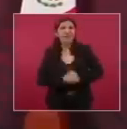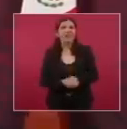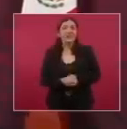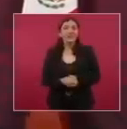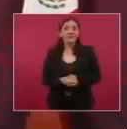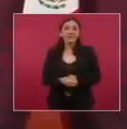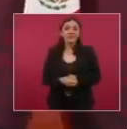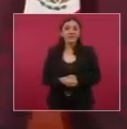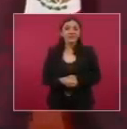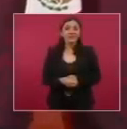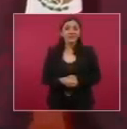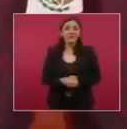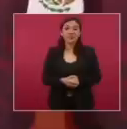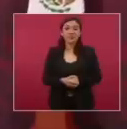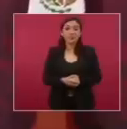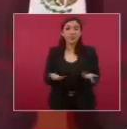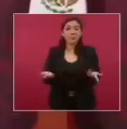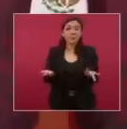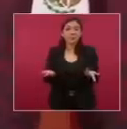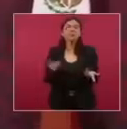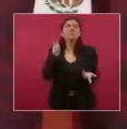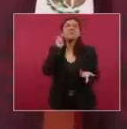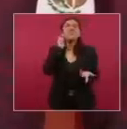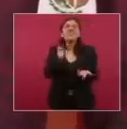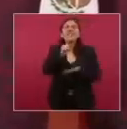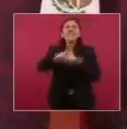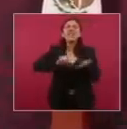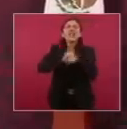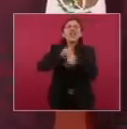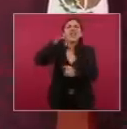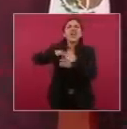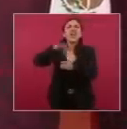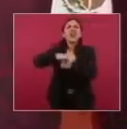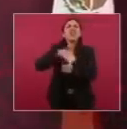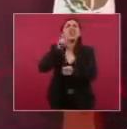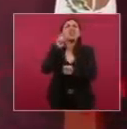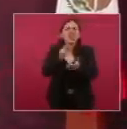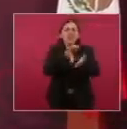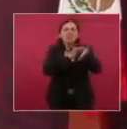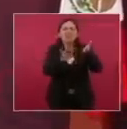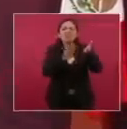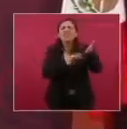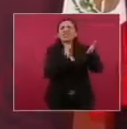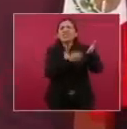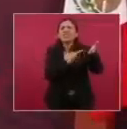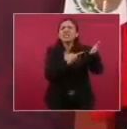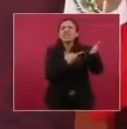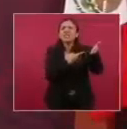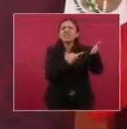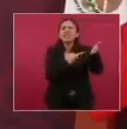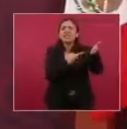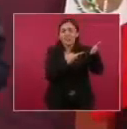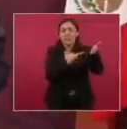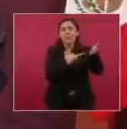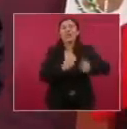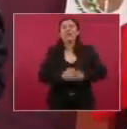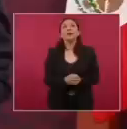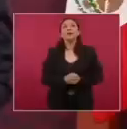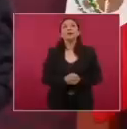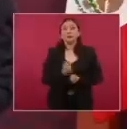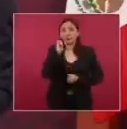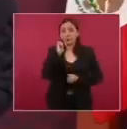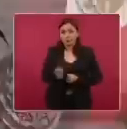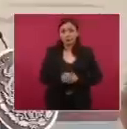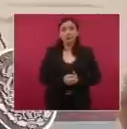Ojalá qué es lo que contiene la ley electoral en esencia de que